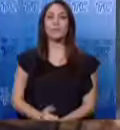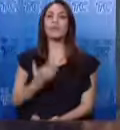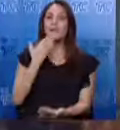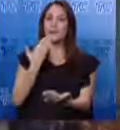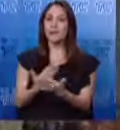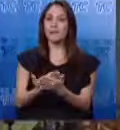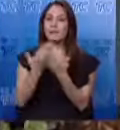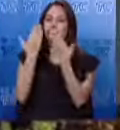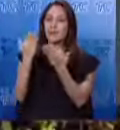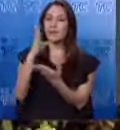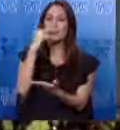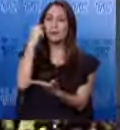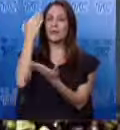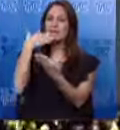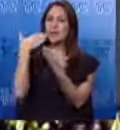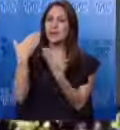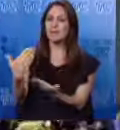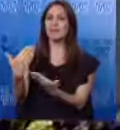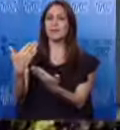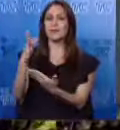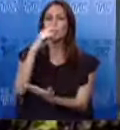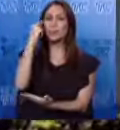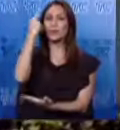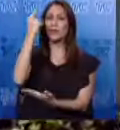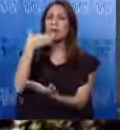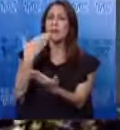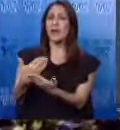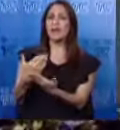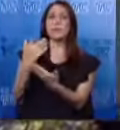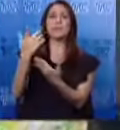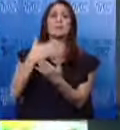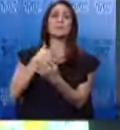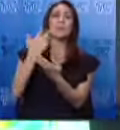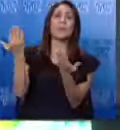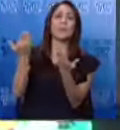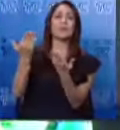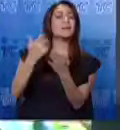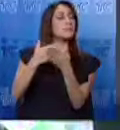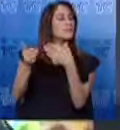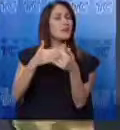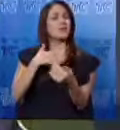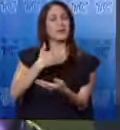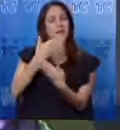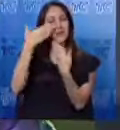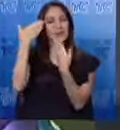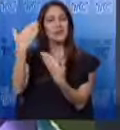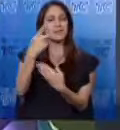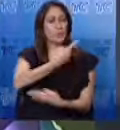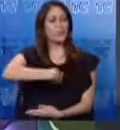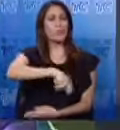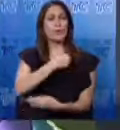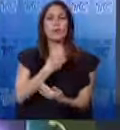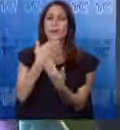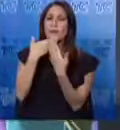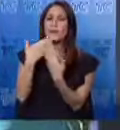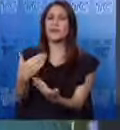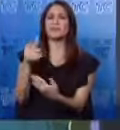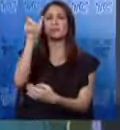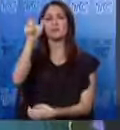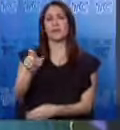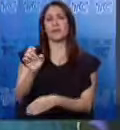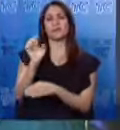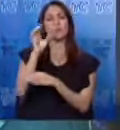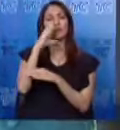Gracias por ello. Gracias, Rafael, a la distancia. Gracias. Este pueblo te está muy agradecido y te